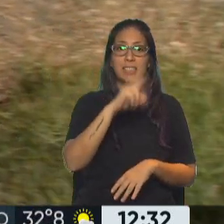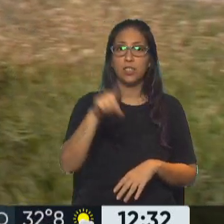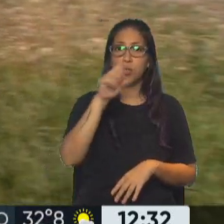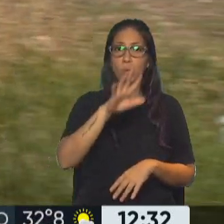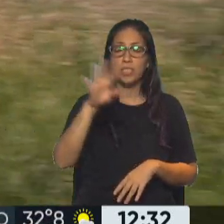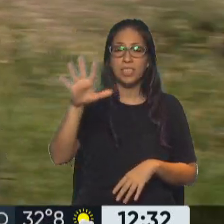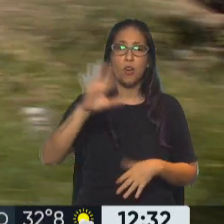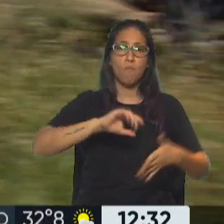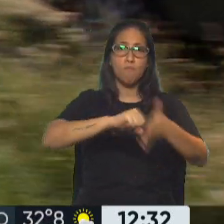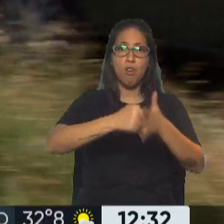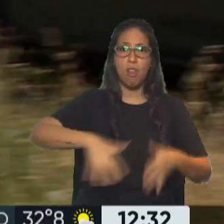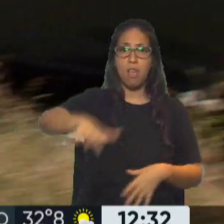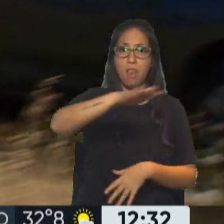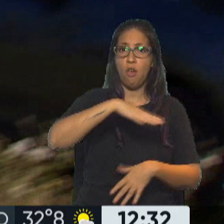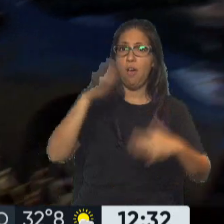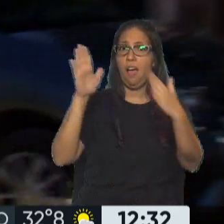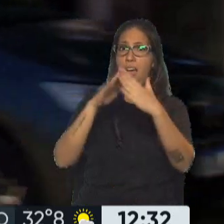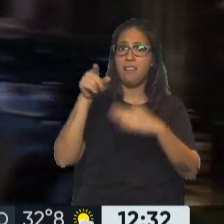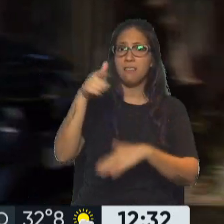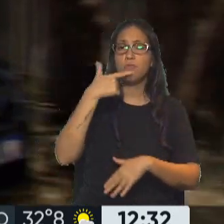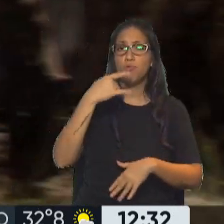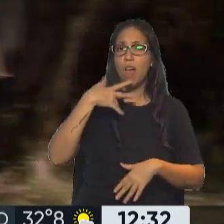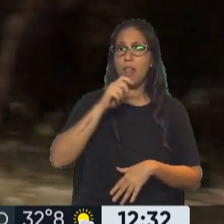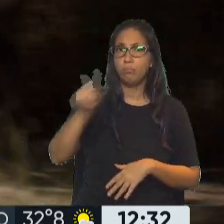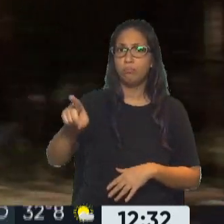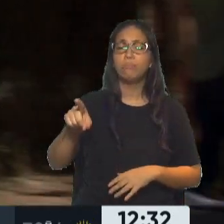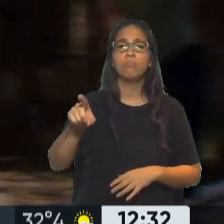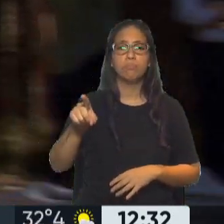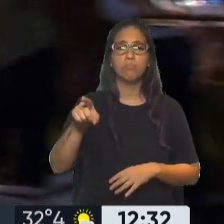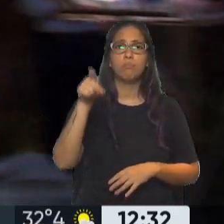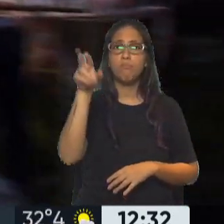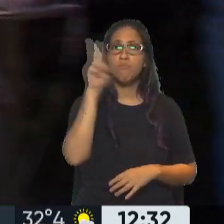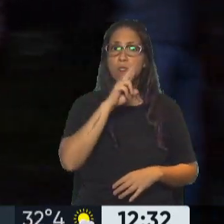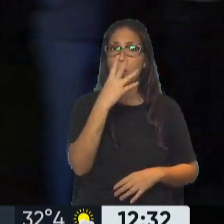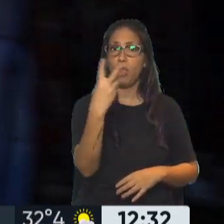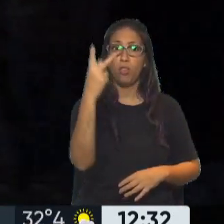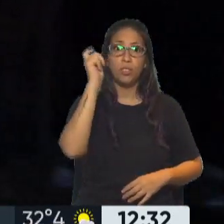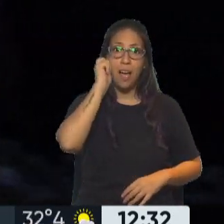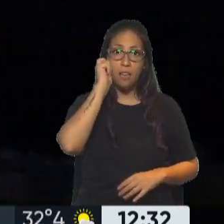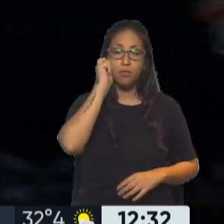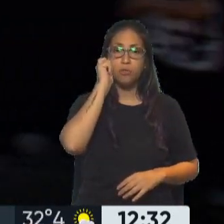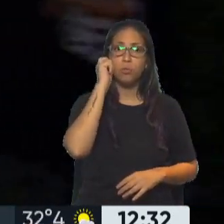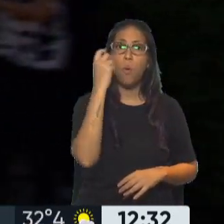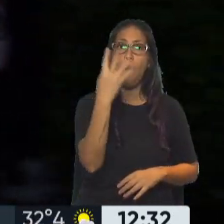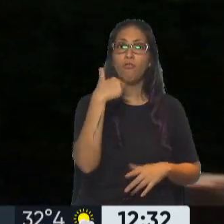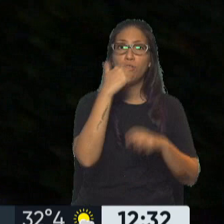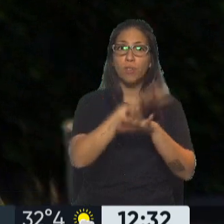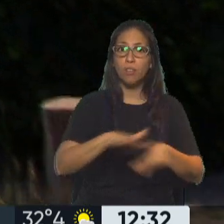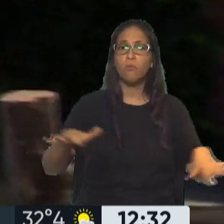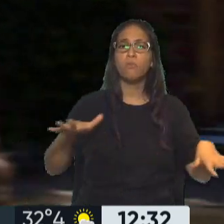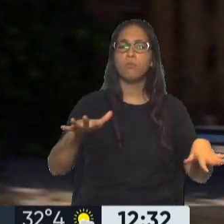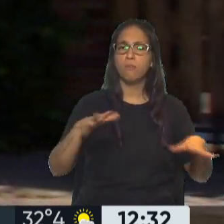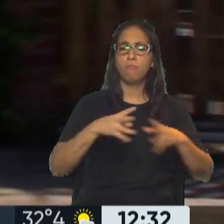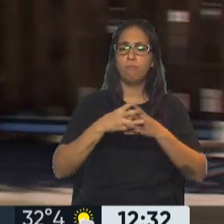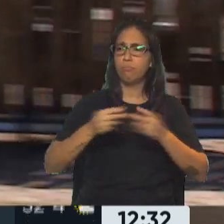la localidad de Moreno Este es el frente de la casa de Susana Cáceres recordemos esta mujer de 42 años que tiene cuatro hijos y que